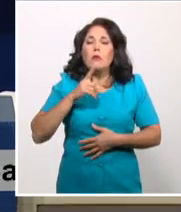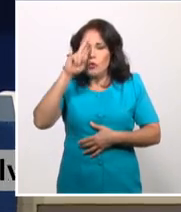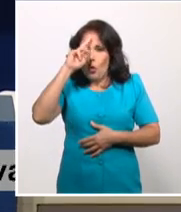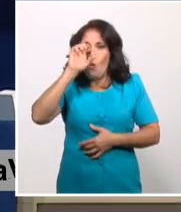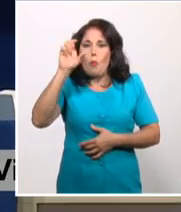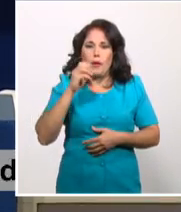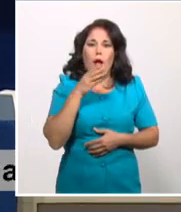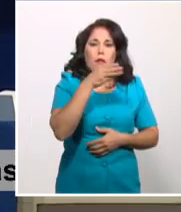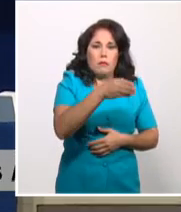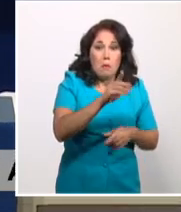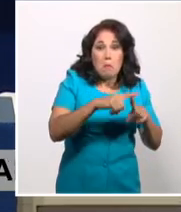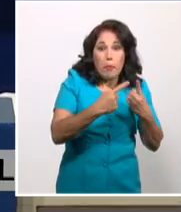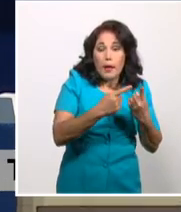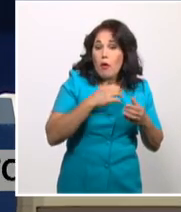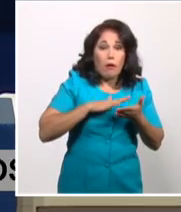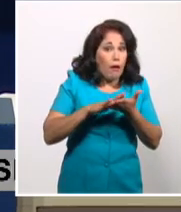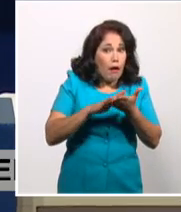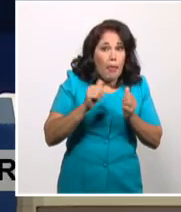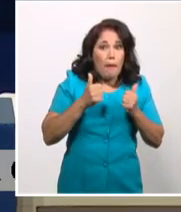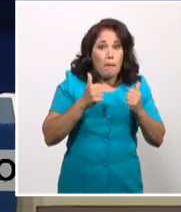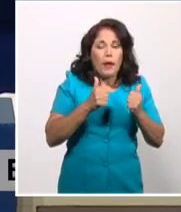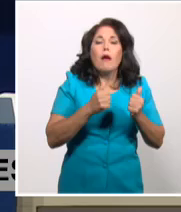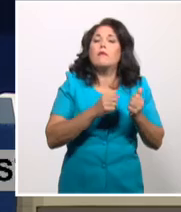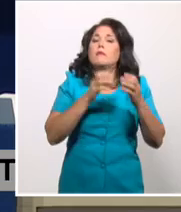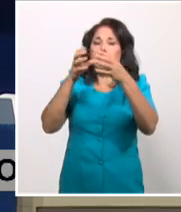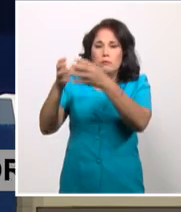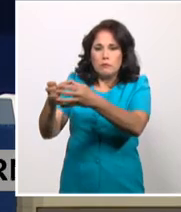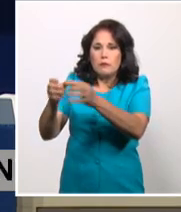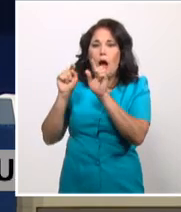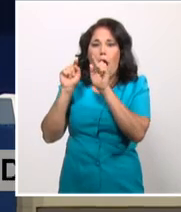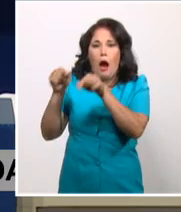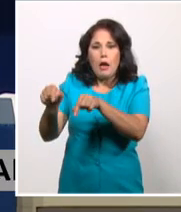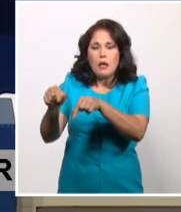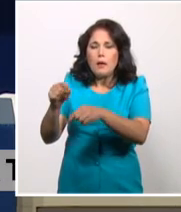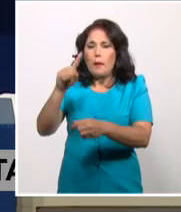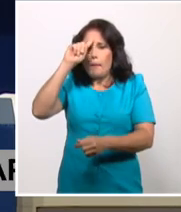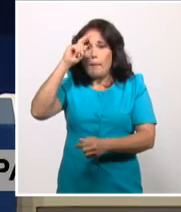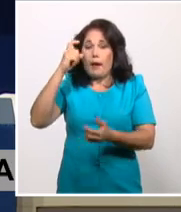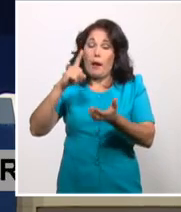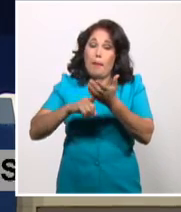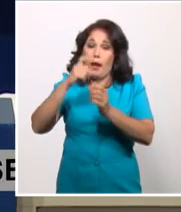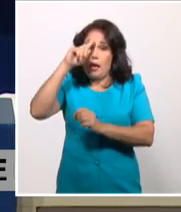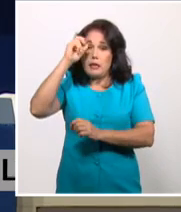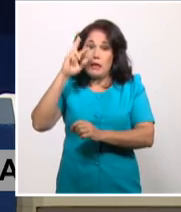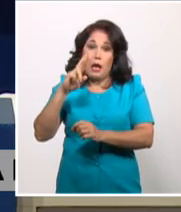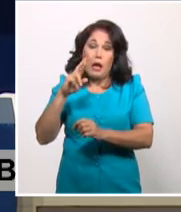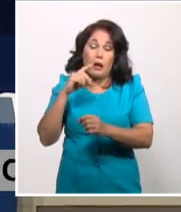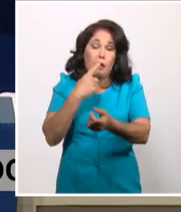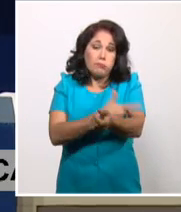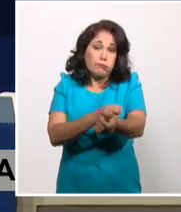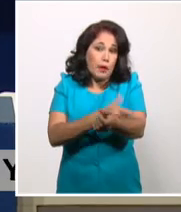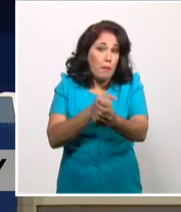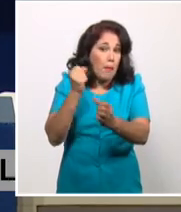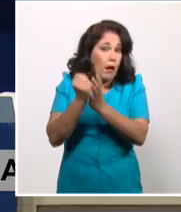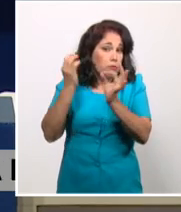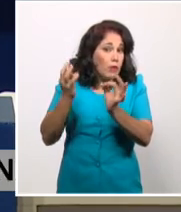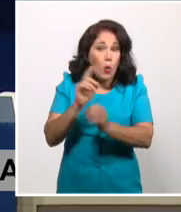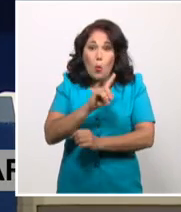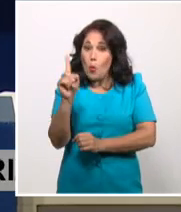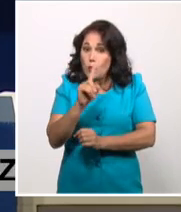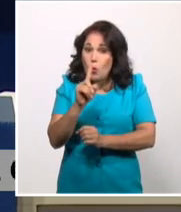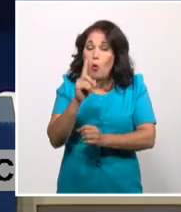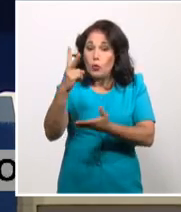mantiene su vigilancia por 14 días. Se le hace el PCR en tiempo real, o sea, la prueba diagnóstica, y si cumple